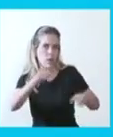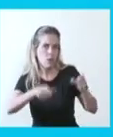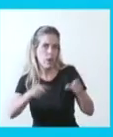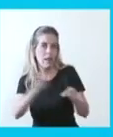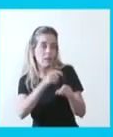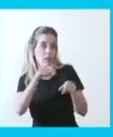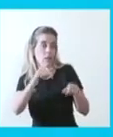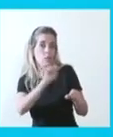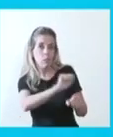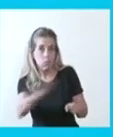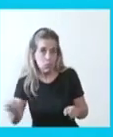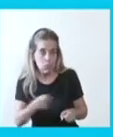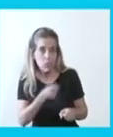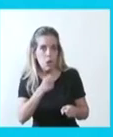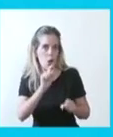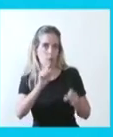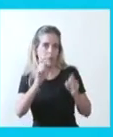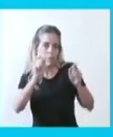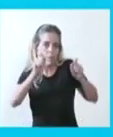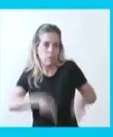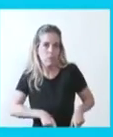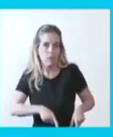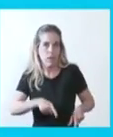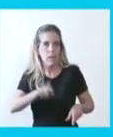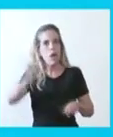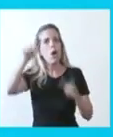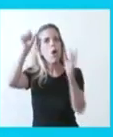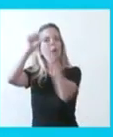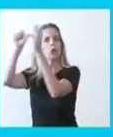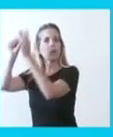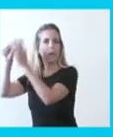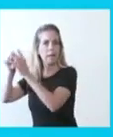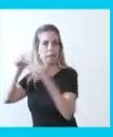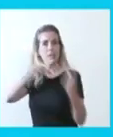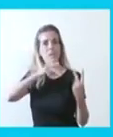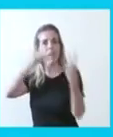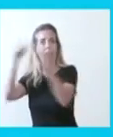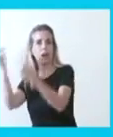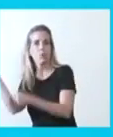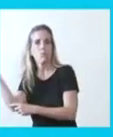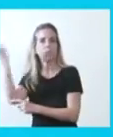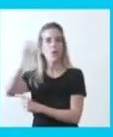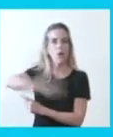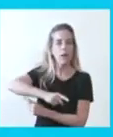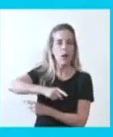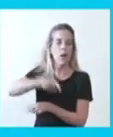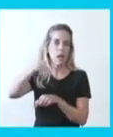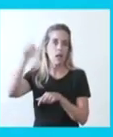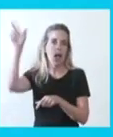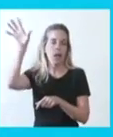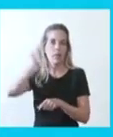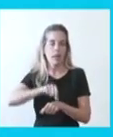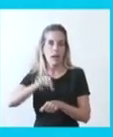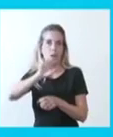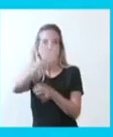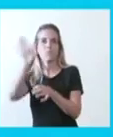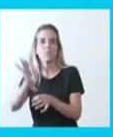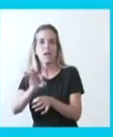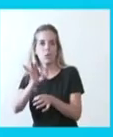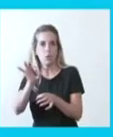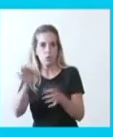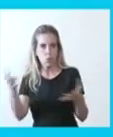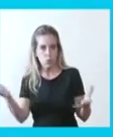casos importados, y debemos tratar de que tarde lo más posible en convertirse en un